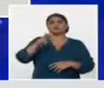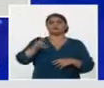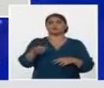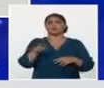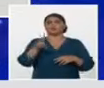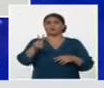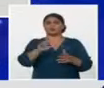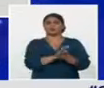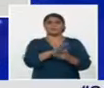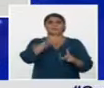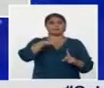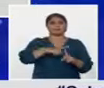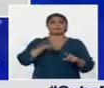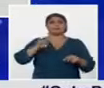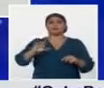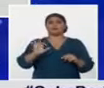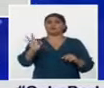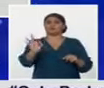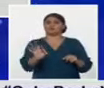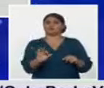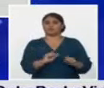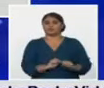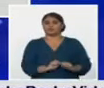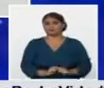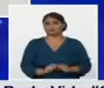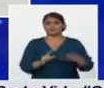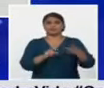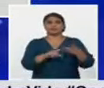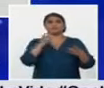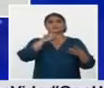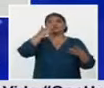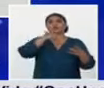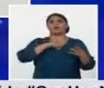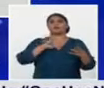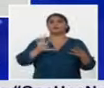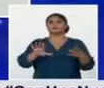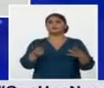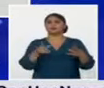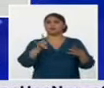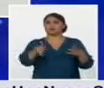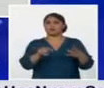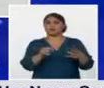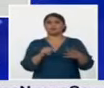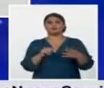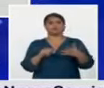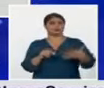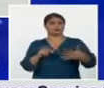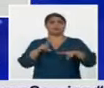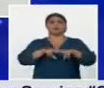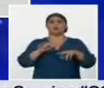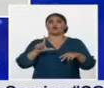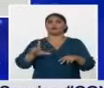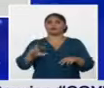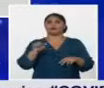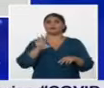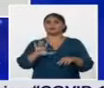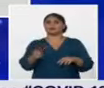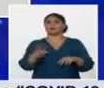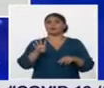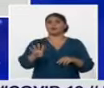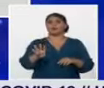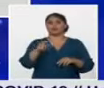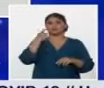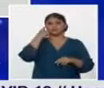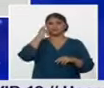el 9%, Ciego de Ávila, el 5,9%, Holguín, el 5,4%, y así,